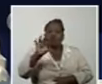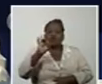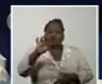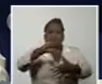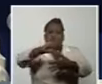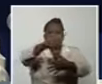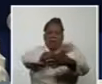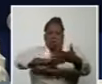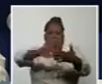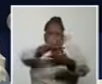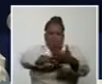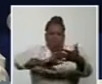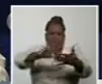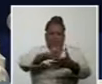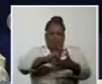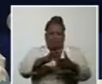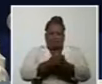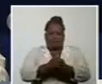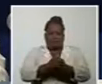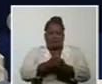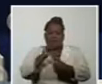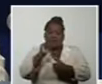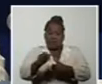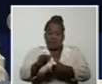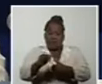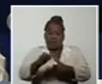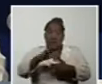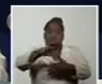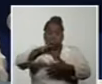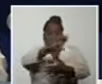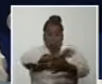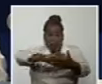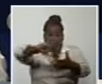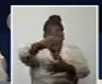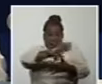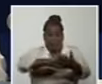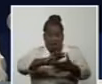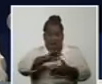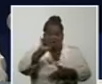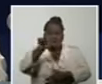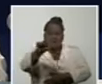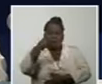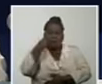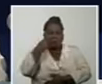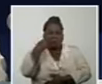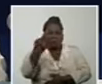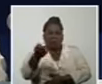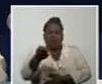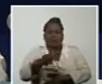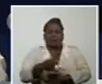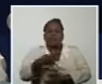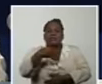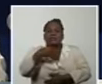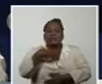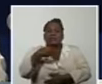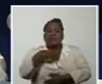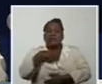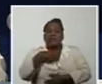Américas, y la región de las Américas, como vamos a ver al final, pues tiene una letalidad